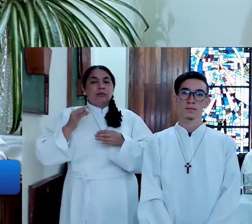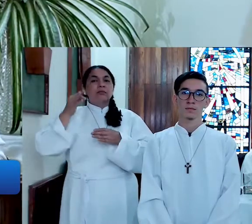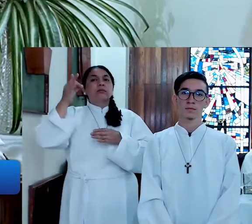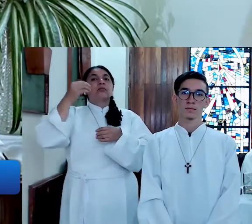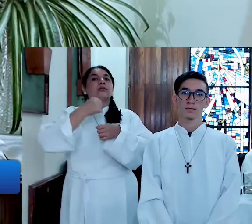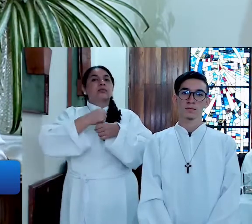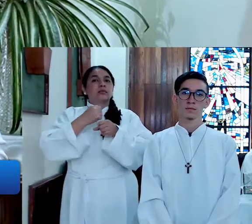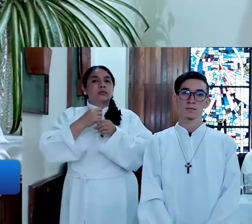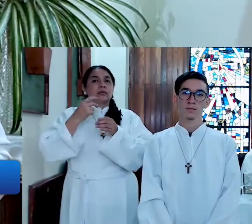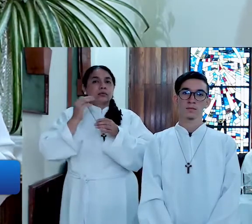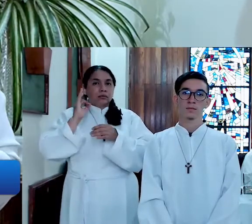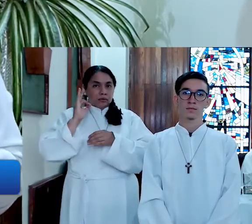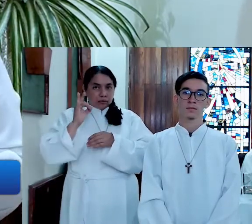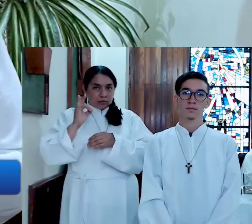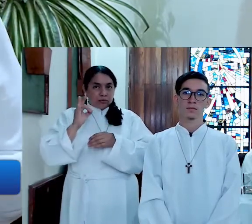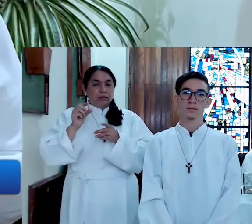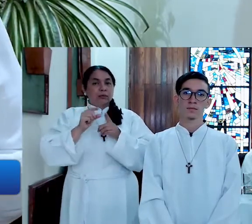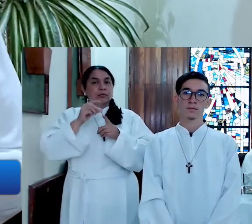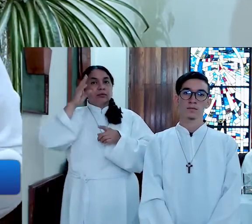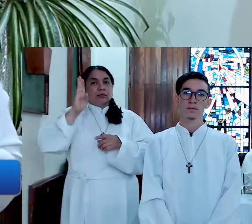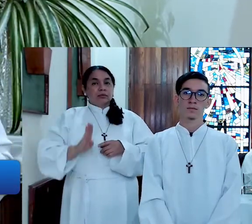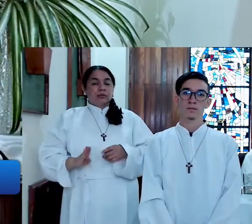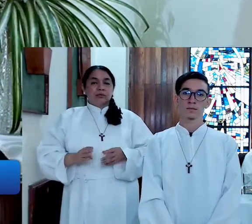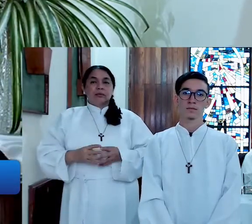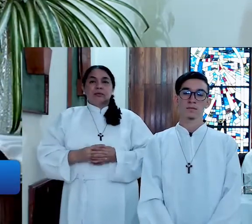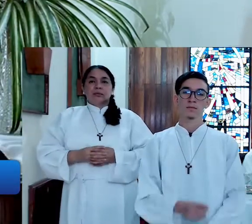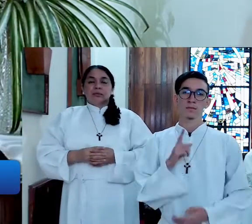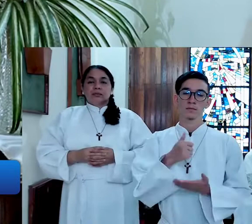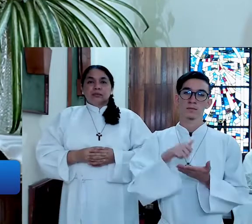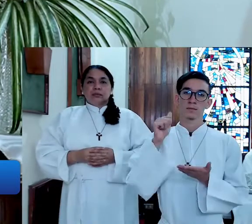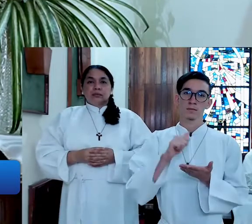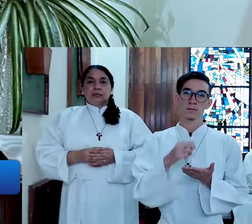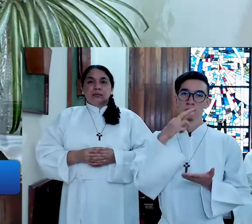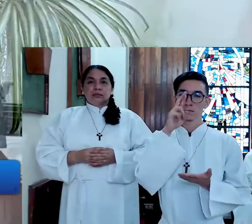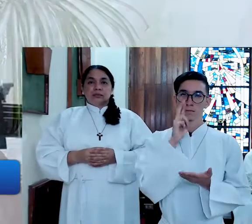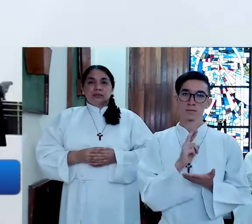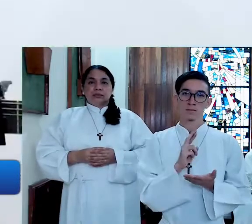sucederán después. Palabra de Dios. Te alabamos, Señor.